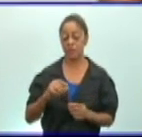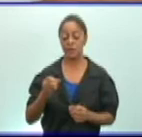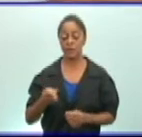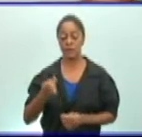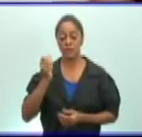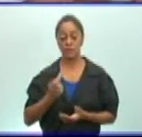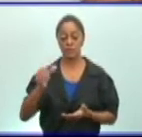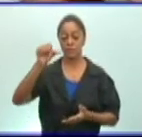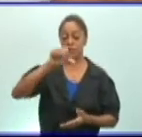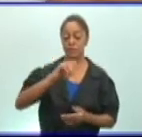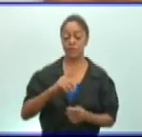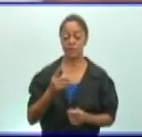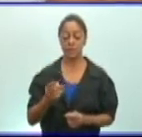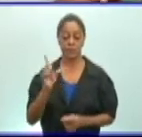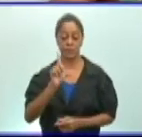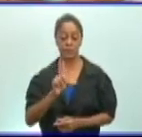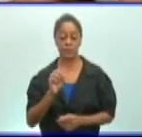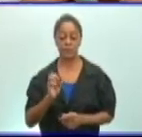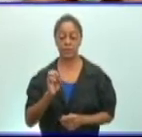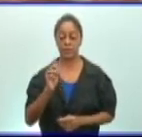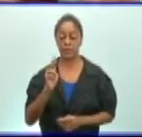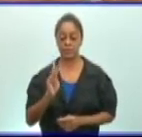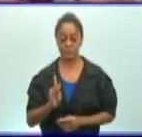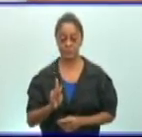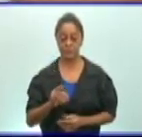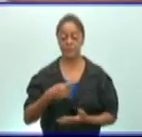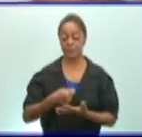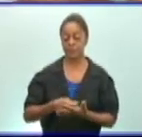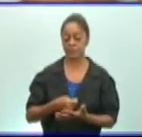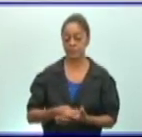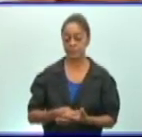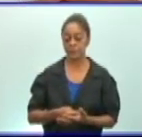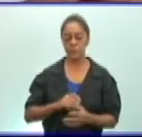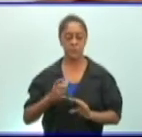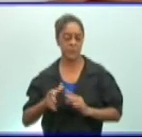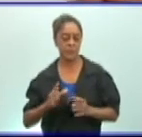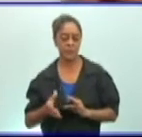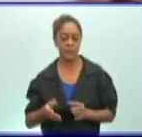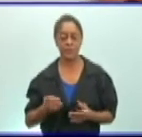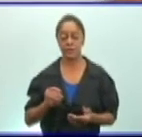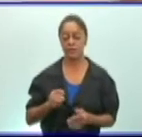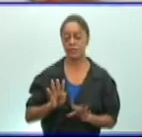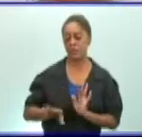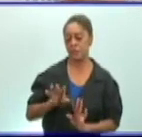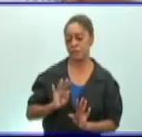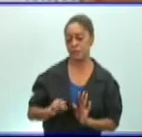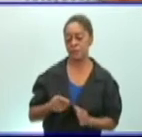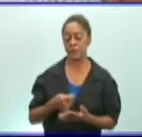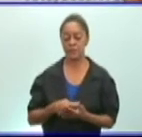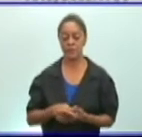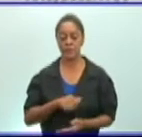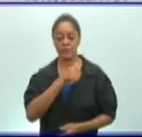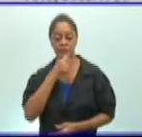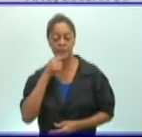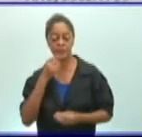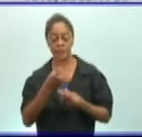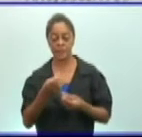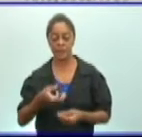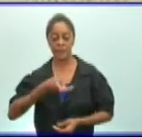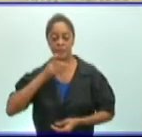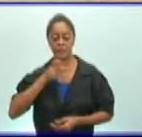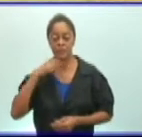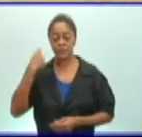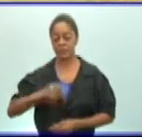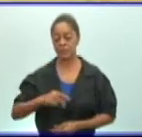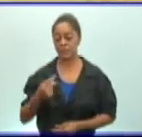recientemente como Lineal B. Su economía era muy estructurada y dependían del comercio de productos como el aceite, lana, vino y